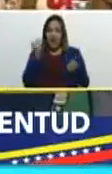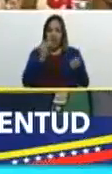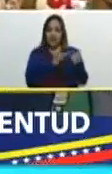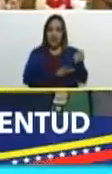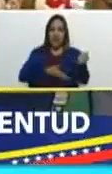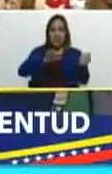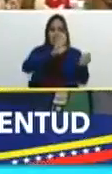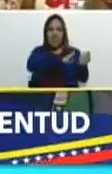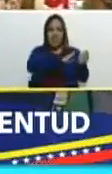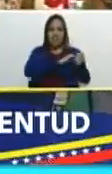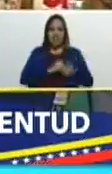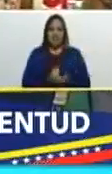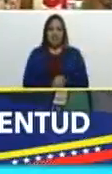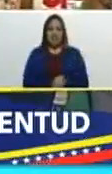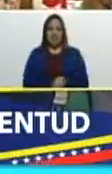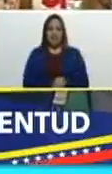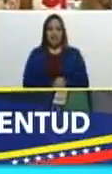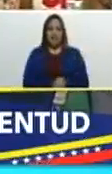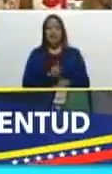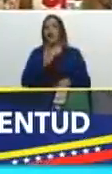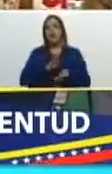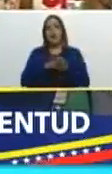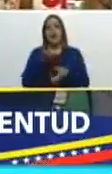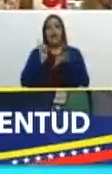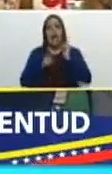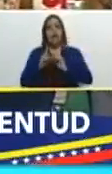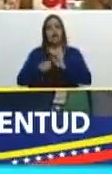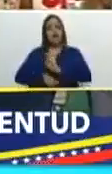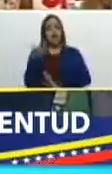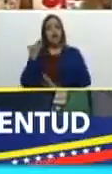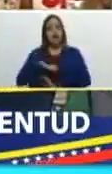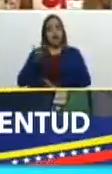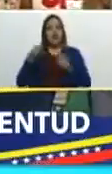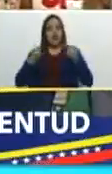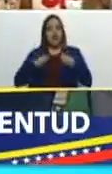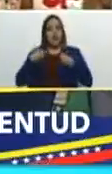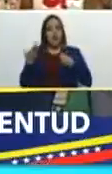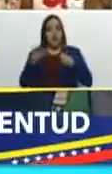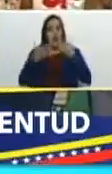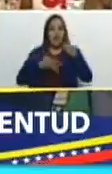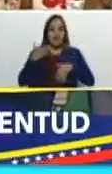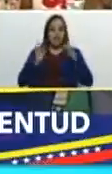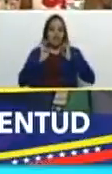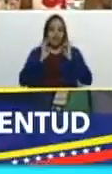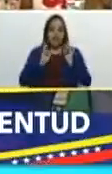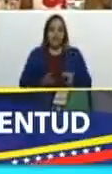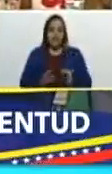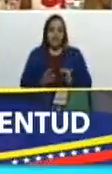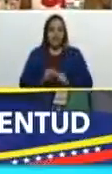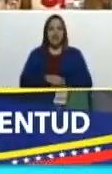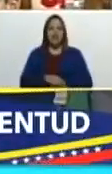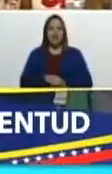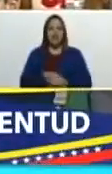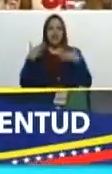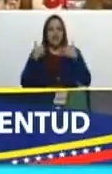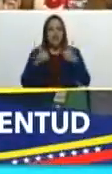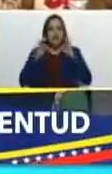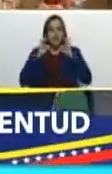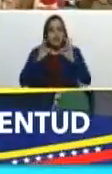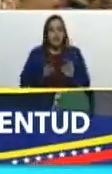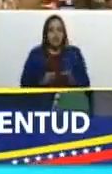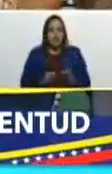fortalece. Porque una de las cosas principales en la vida, muchachos, es la actividad física, es la salud física.